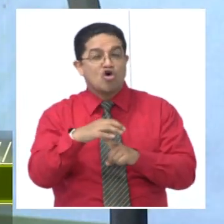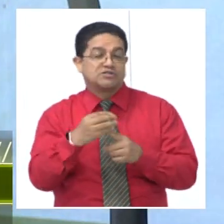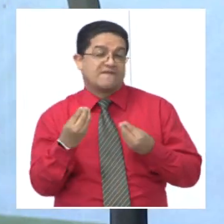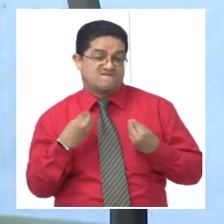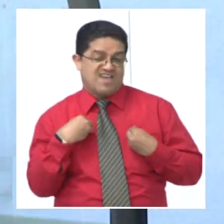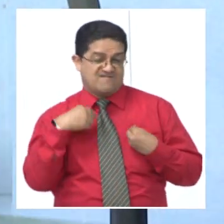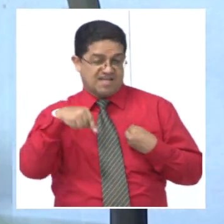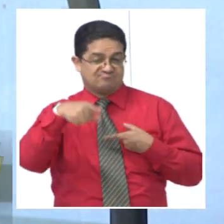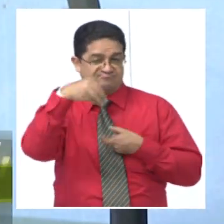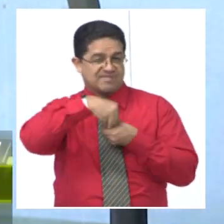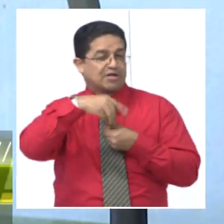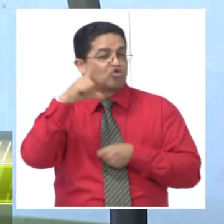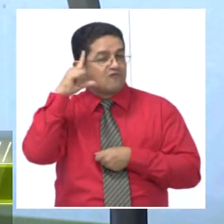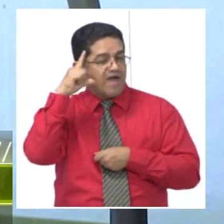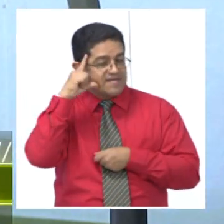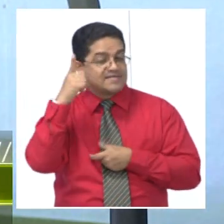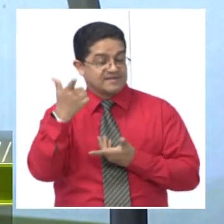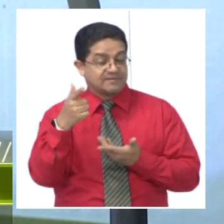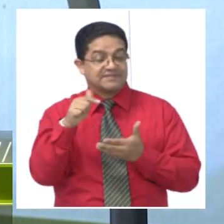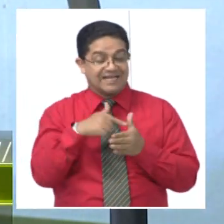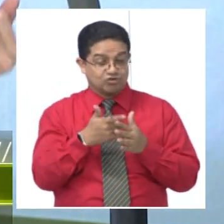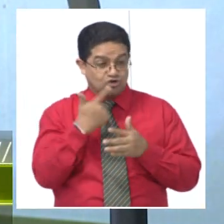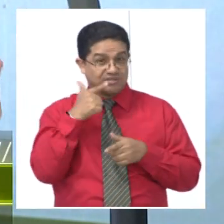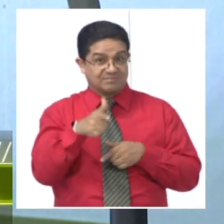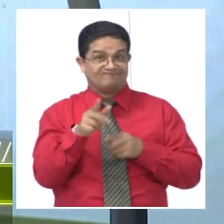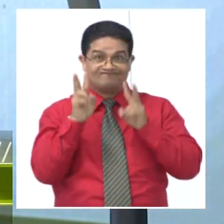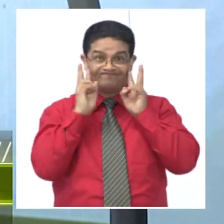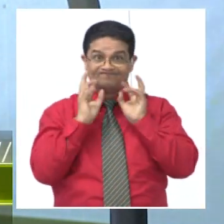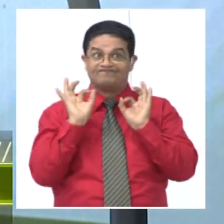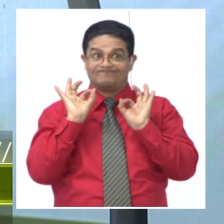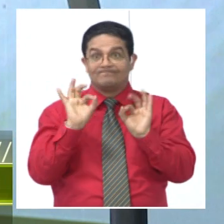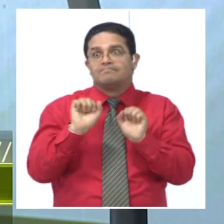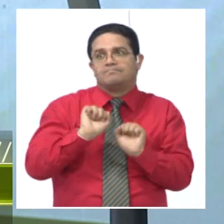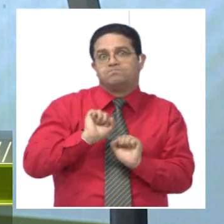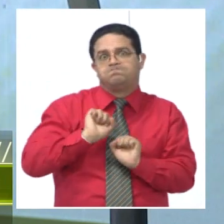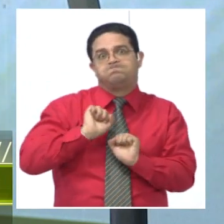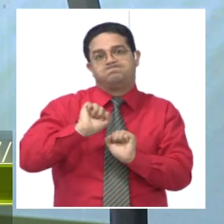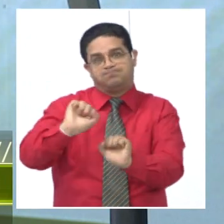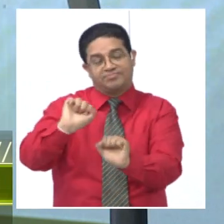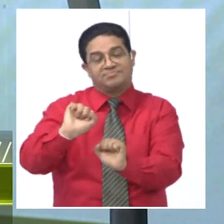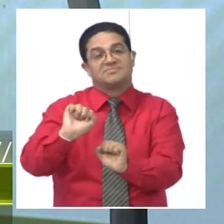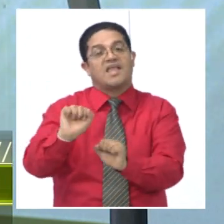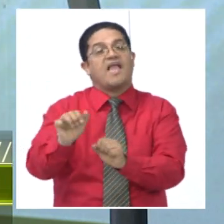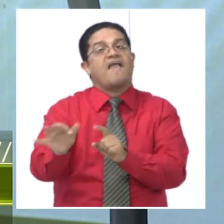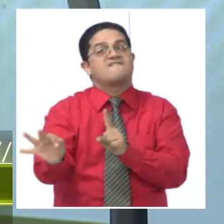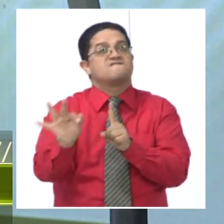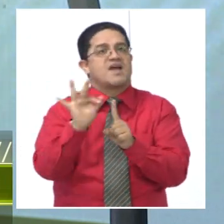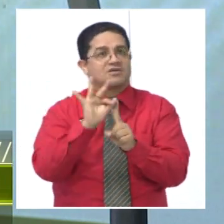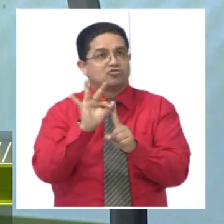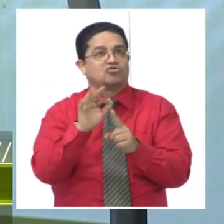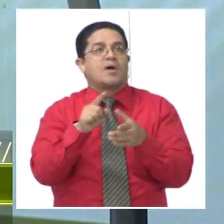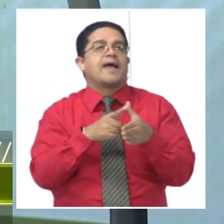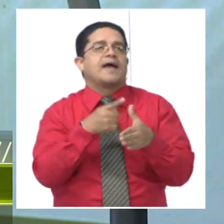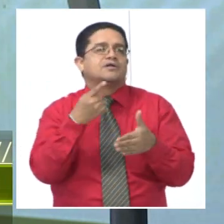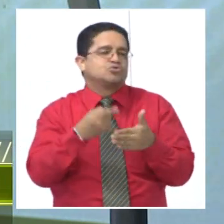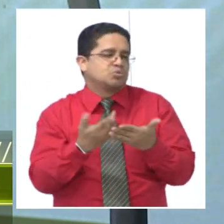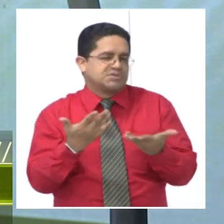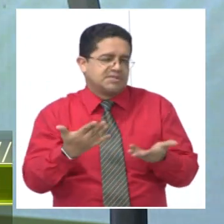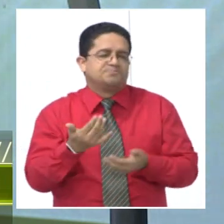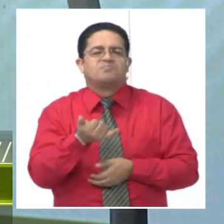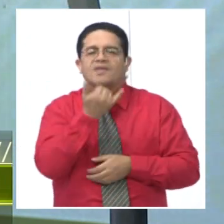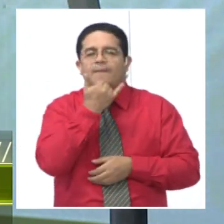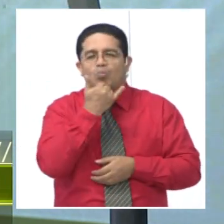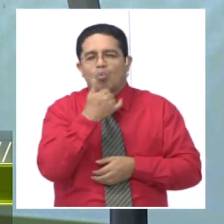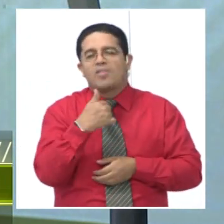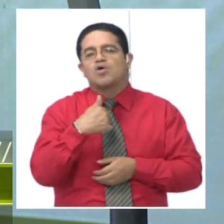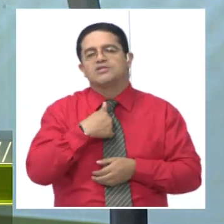la importancia de que un microbioma saludable es un factor de protección para infecciones de transmisión sexual. Y entonces, ¿qué puedo hacer yo para que